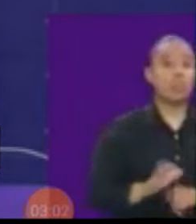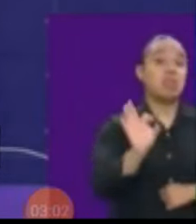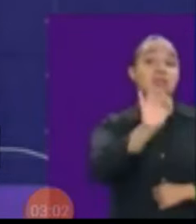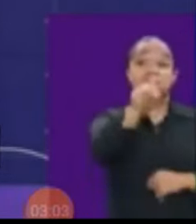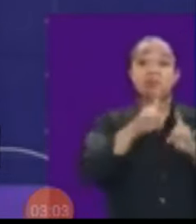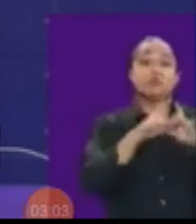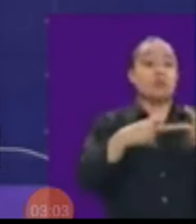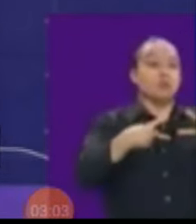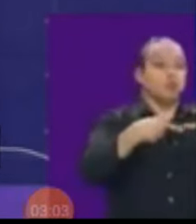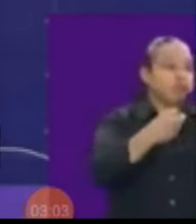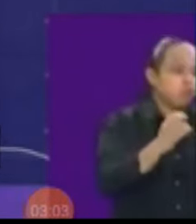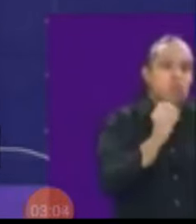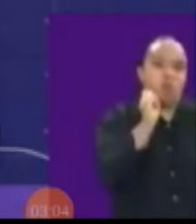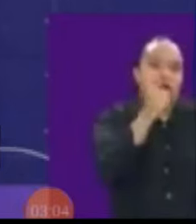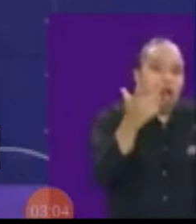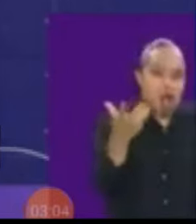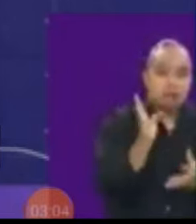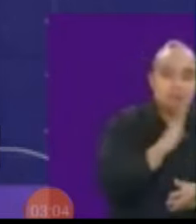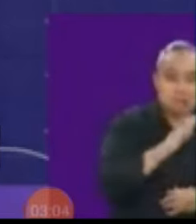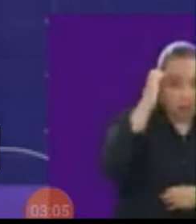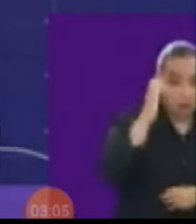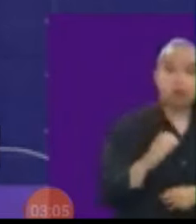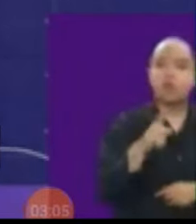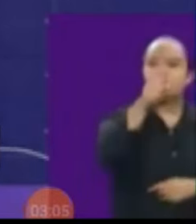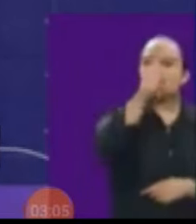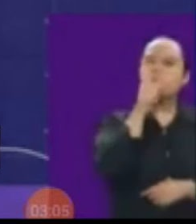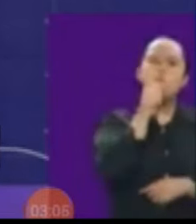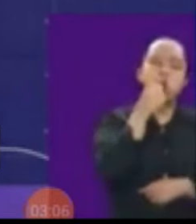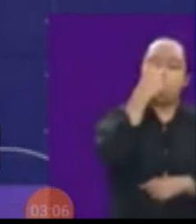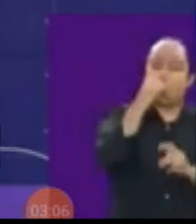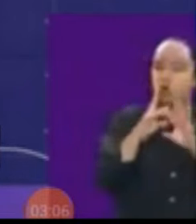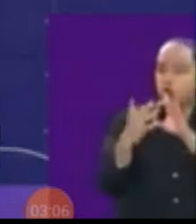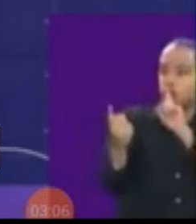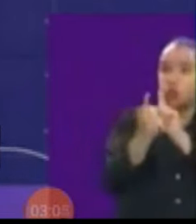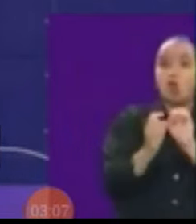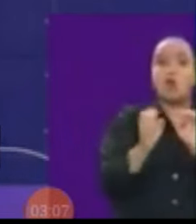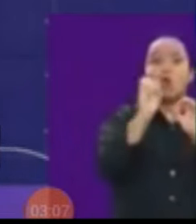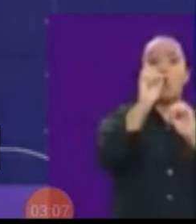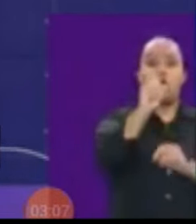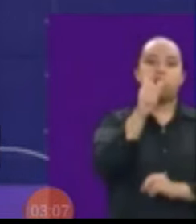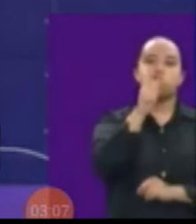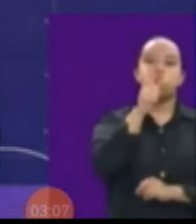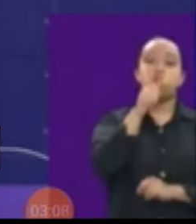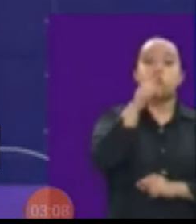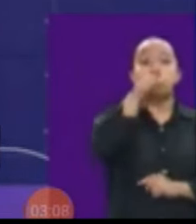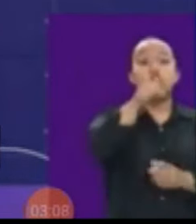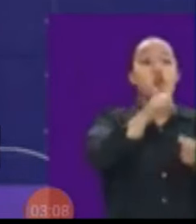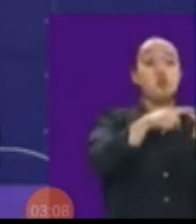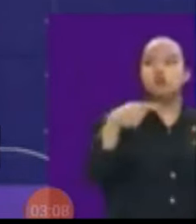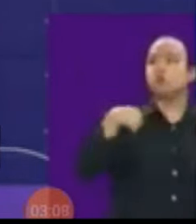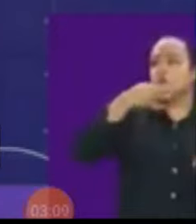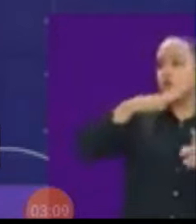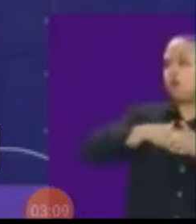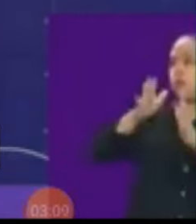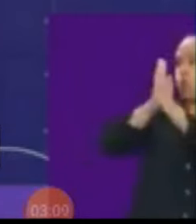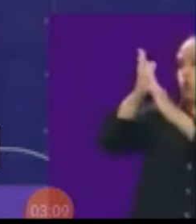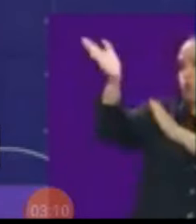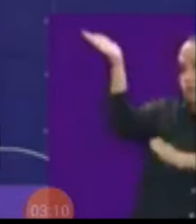de la Ciudad de México no puede ser de querencias,